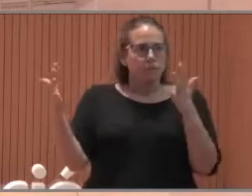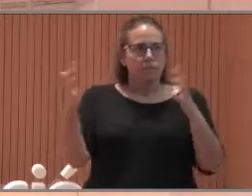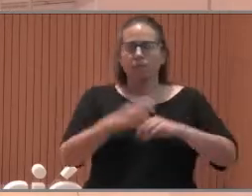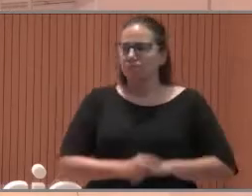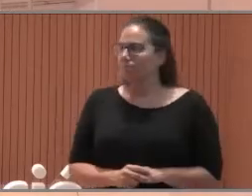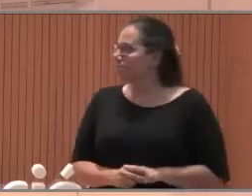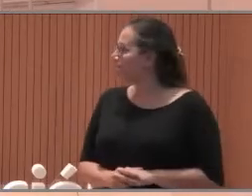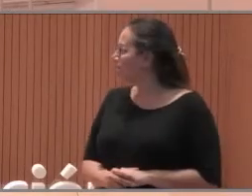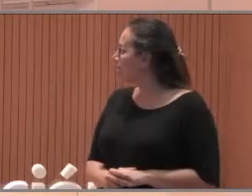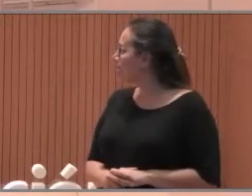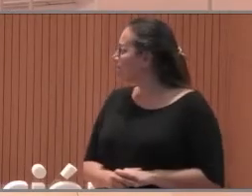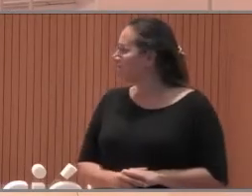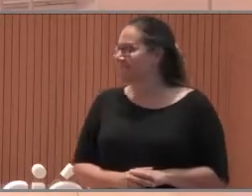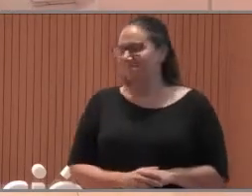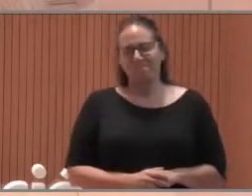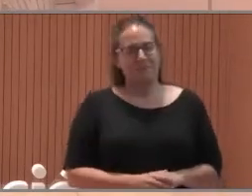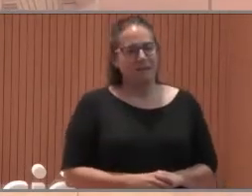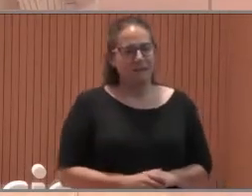Sentaros.